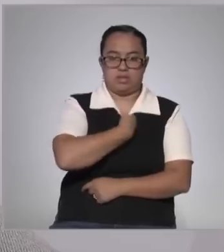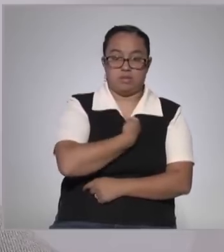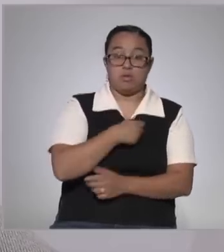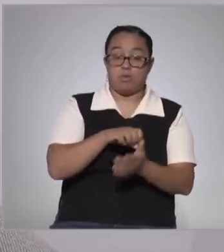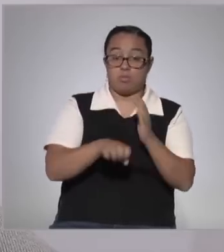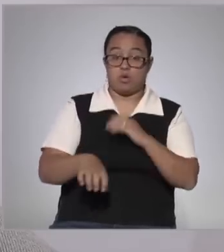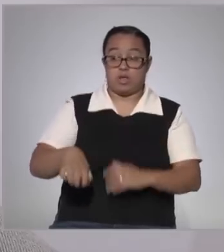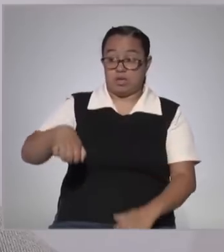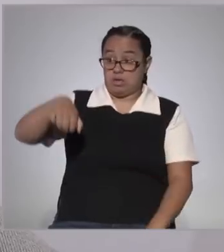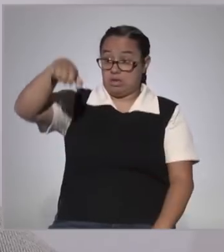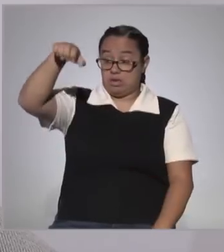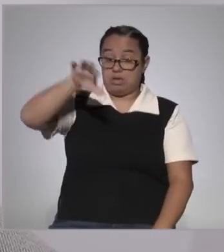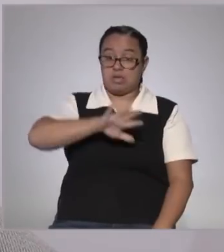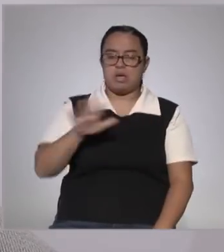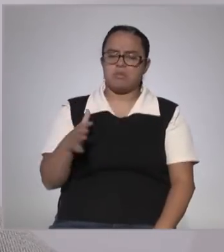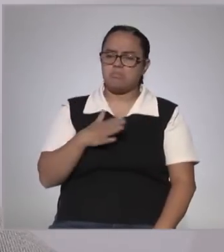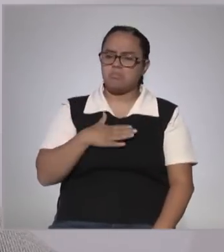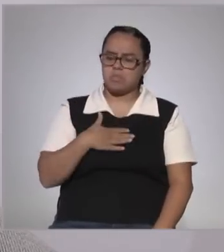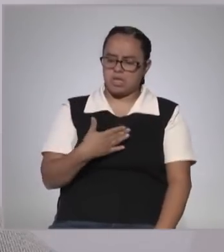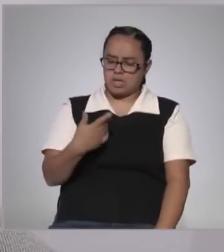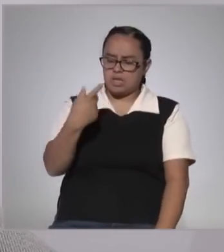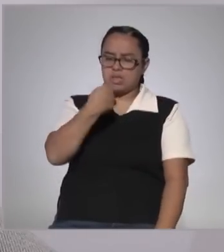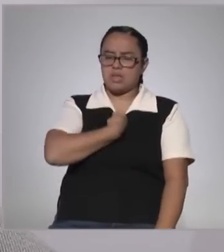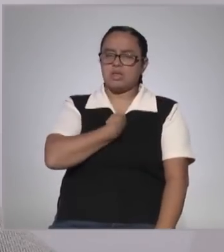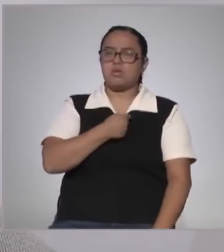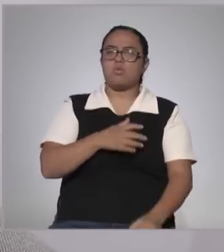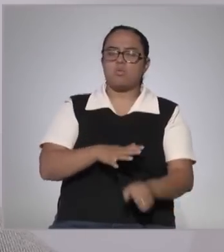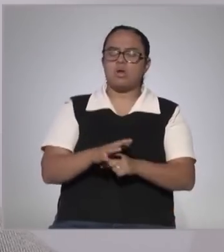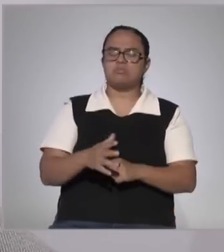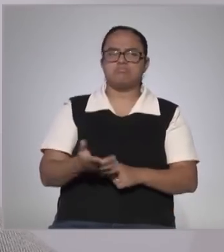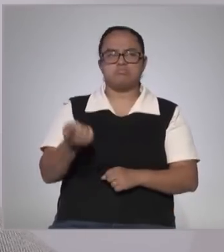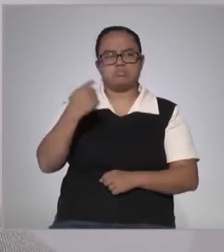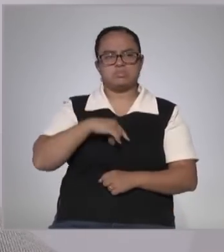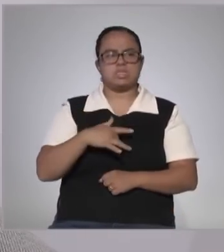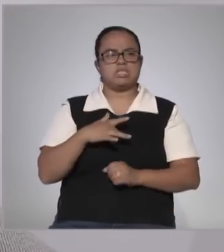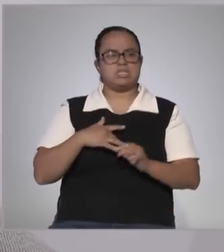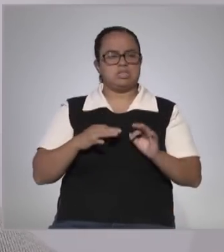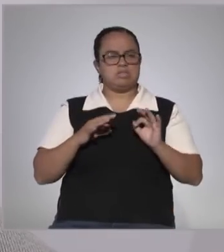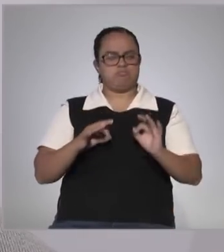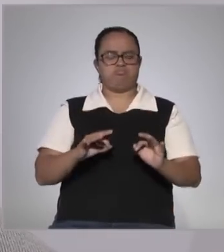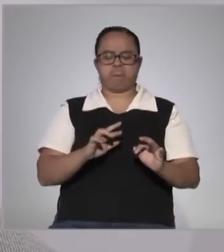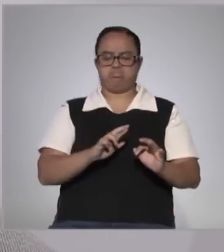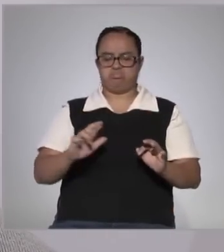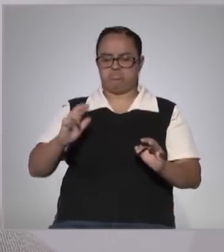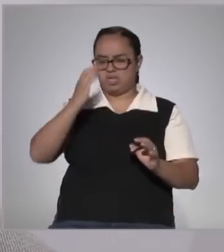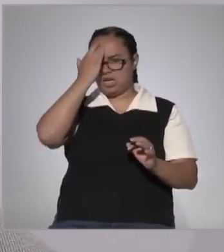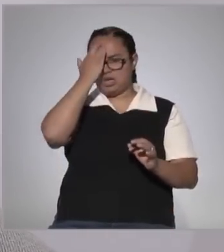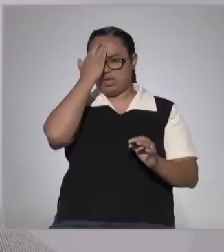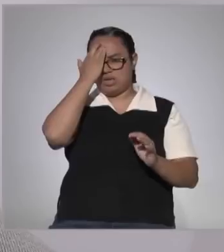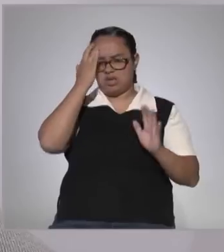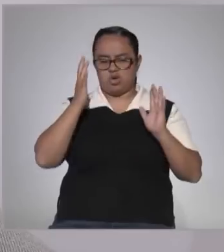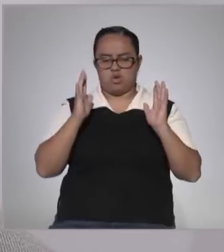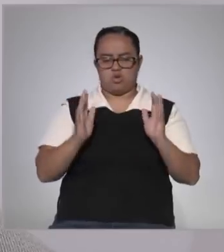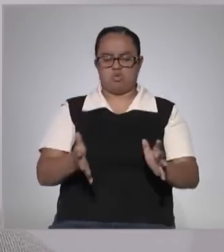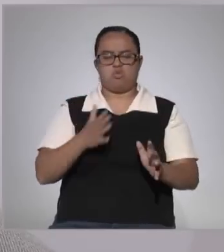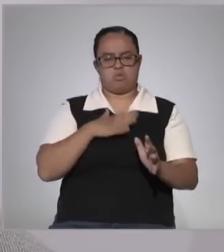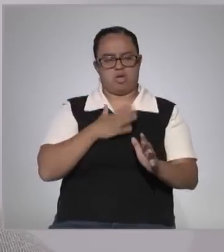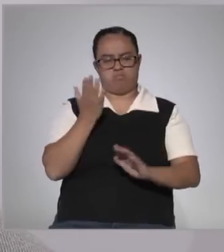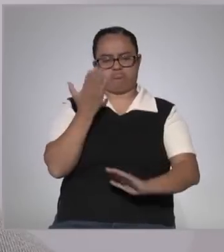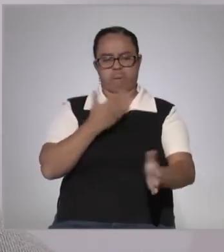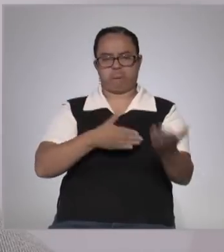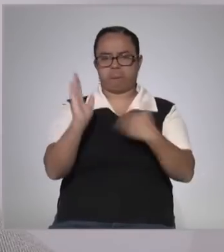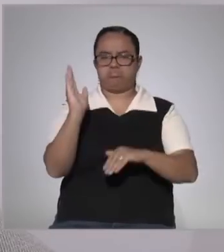adultos, pues tenemos las identidades que nos dan la satisfacción y el reconocimiento de haber sido personas